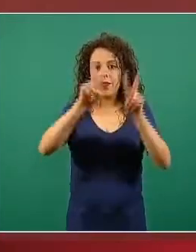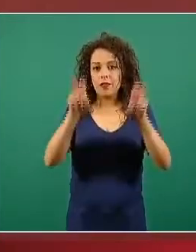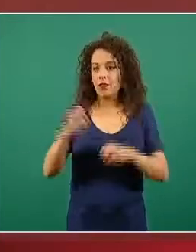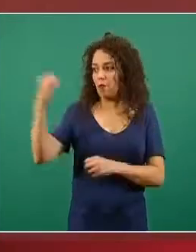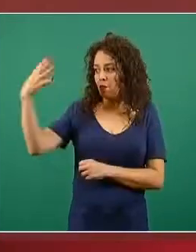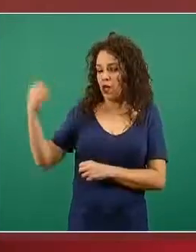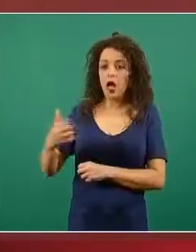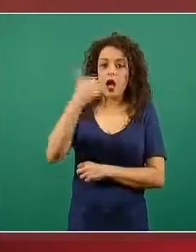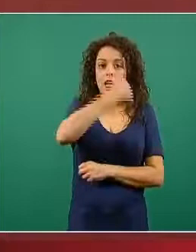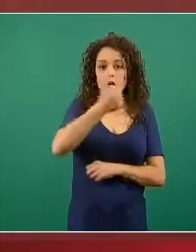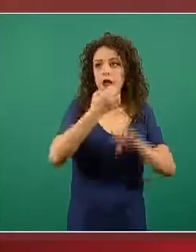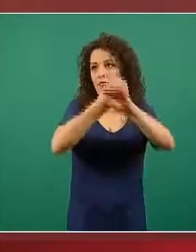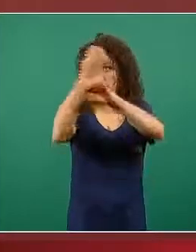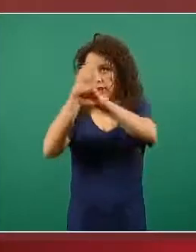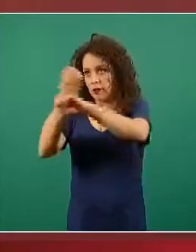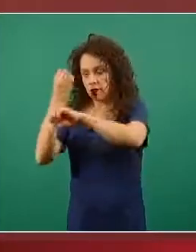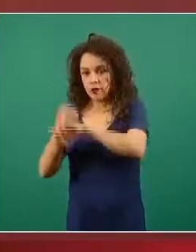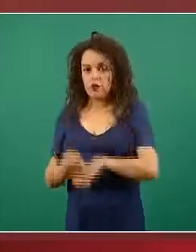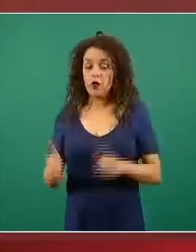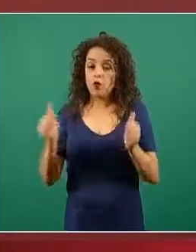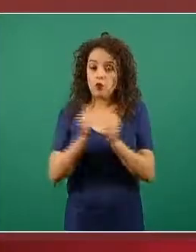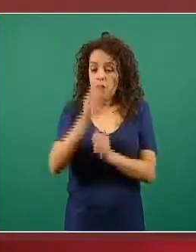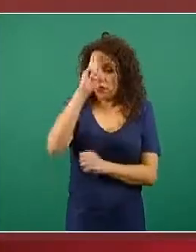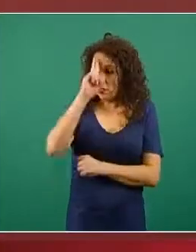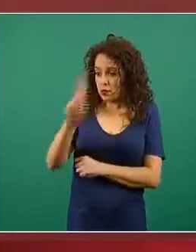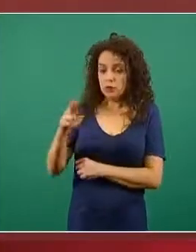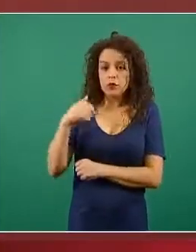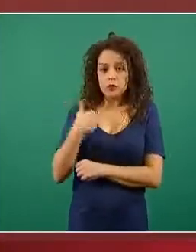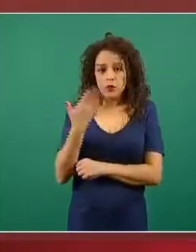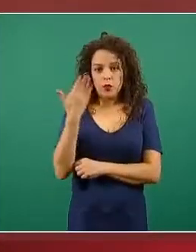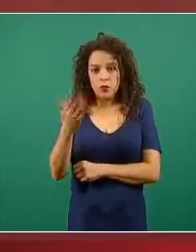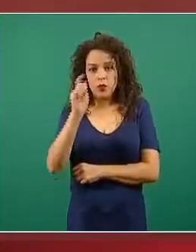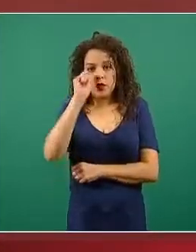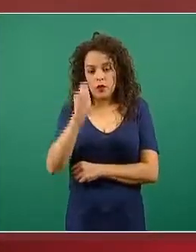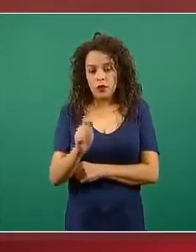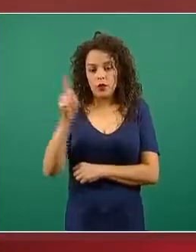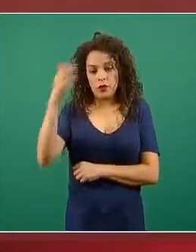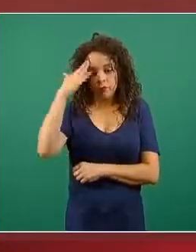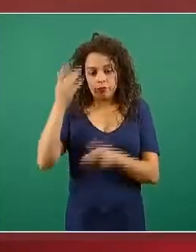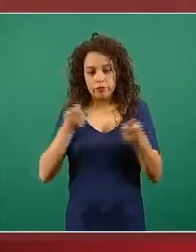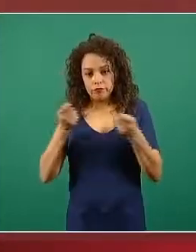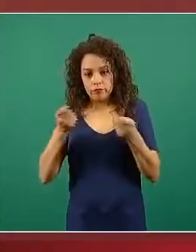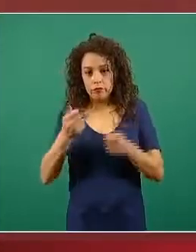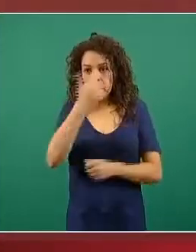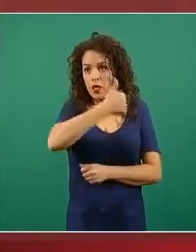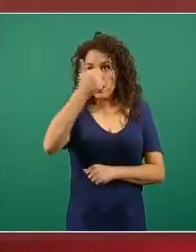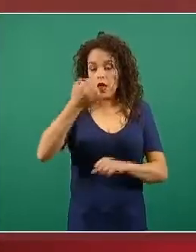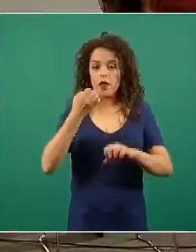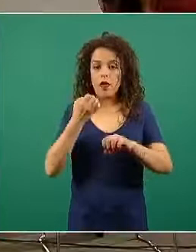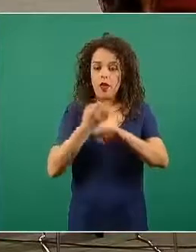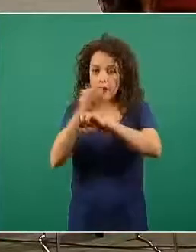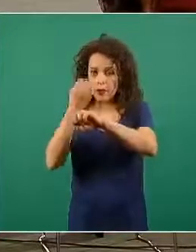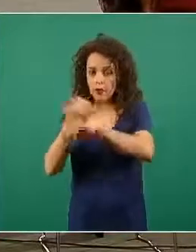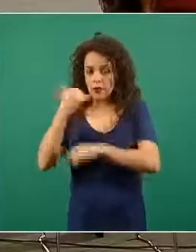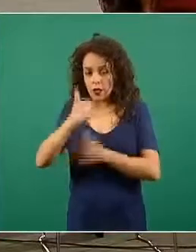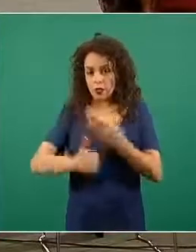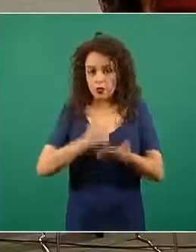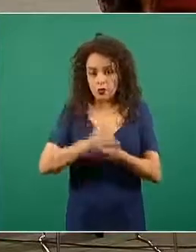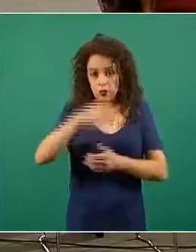entidad. Respetuosamente solicitamos a los titulares del Poder Ejecutivo de los estados y de la Ciudad de